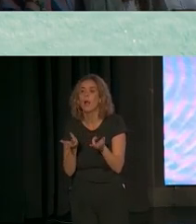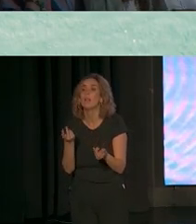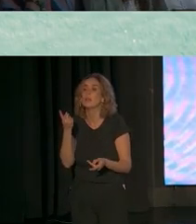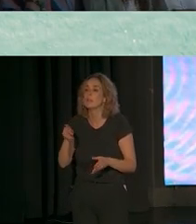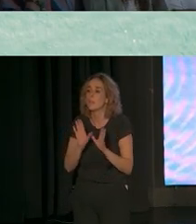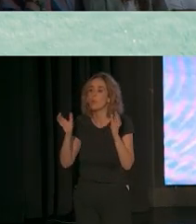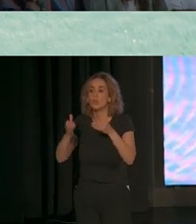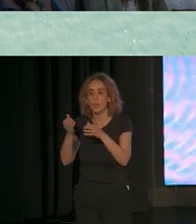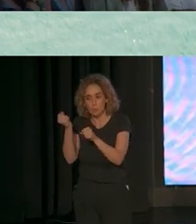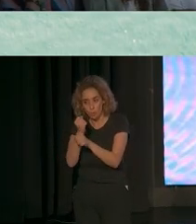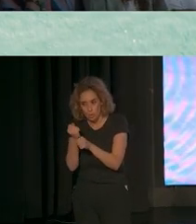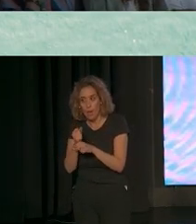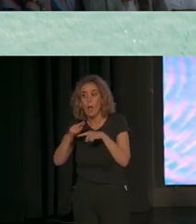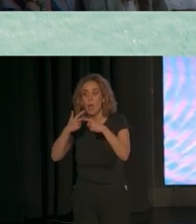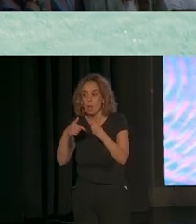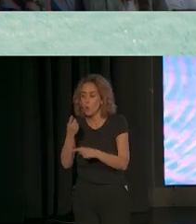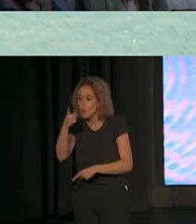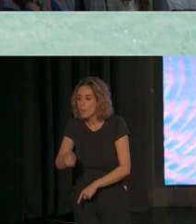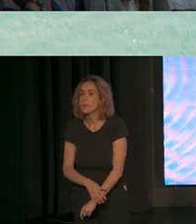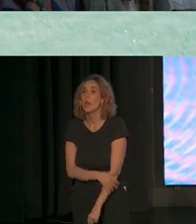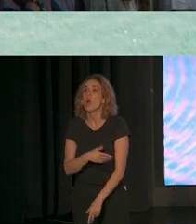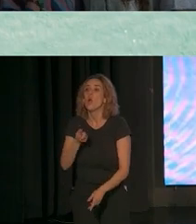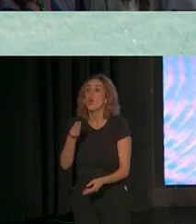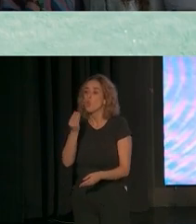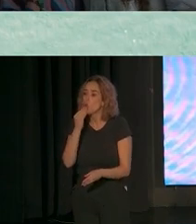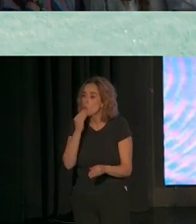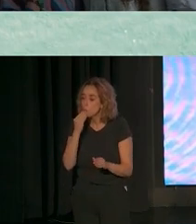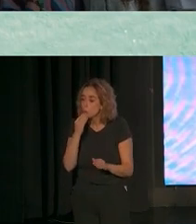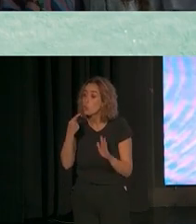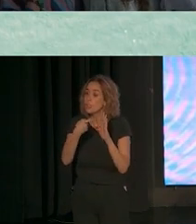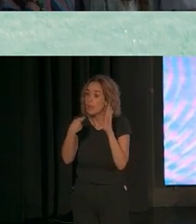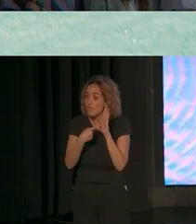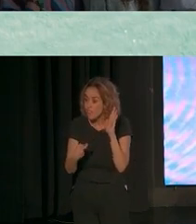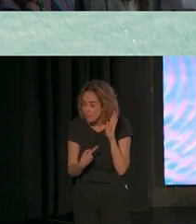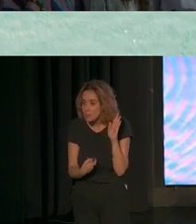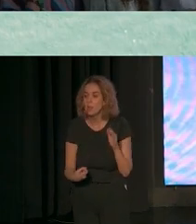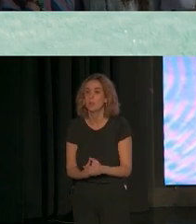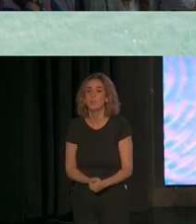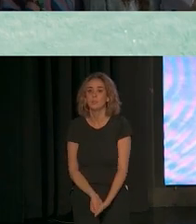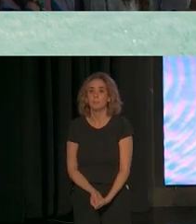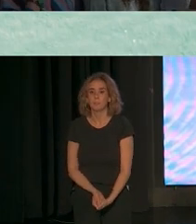también con los equipos y con la familia. Hay nutricionistas, dietistas,